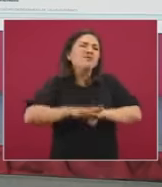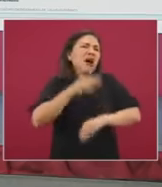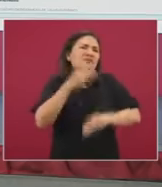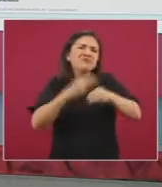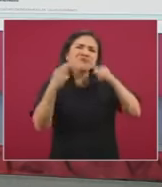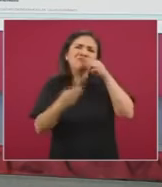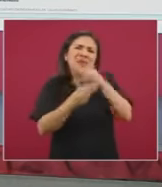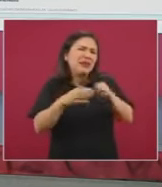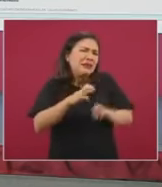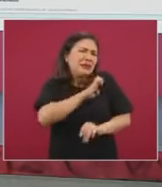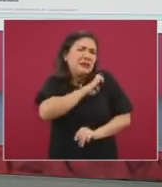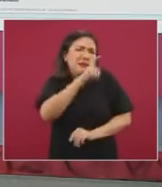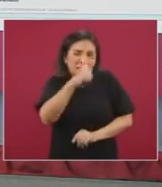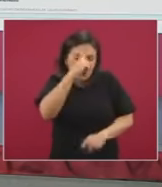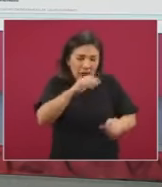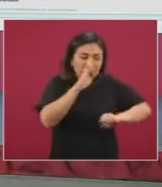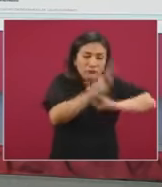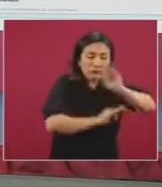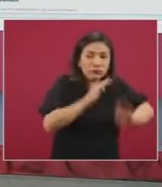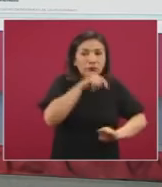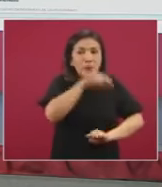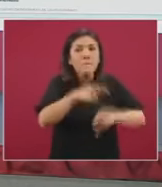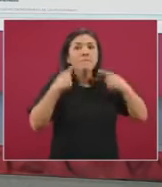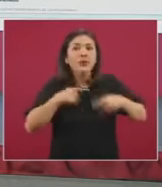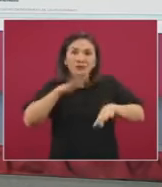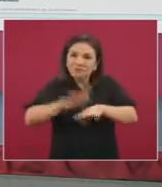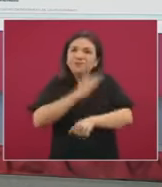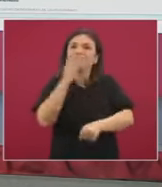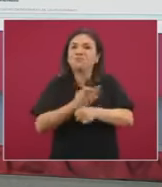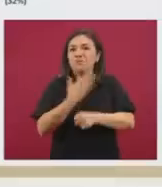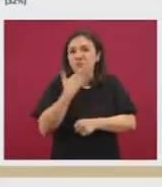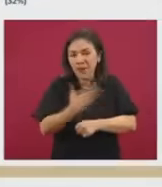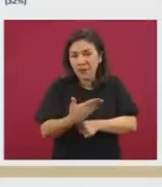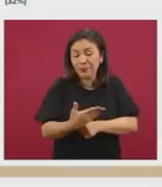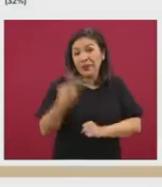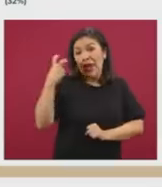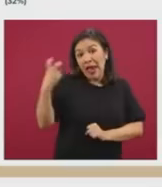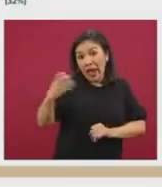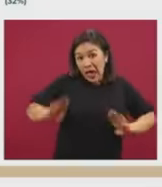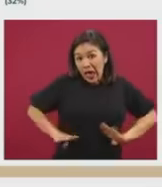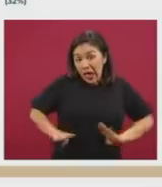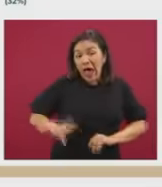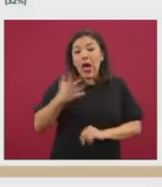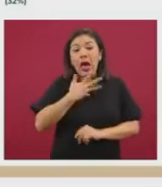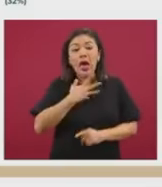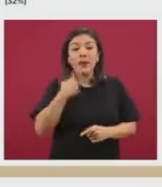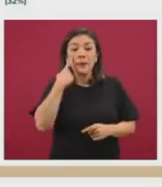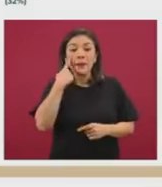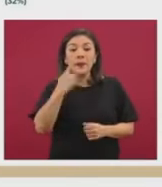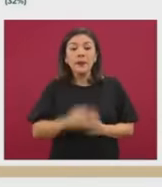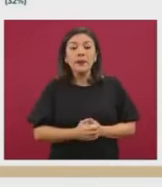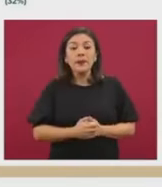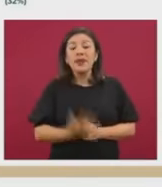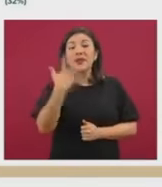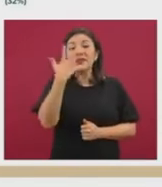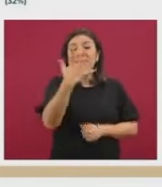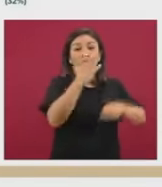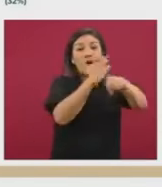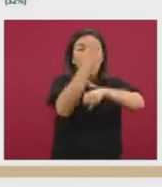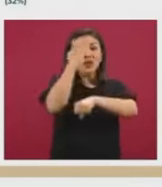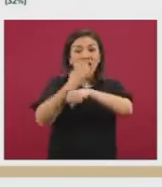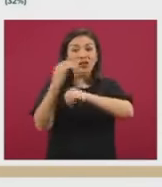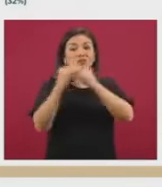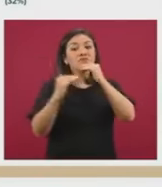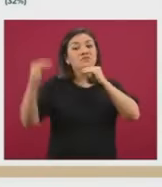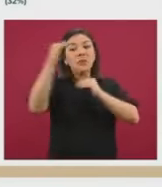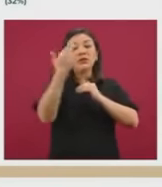para mantener los signos vitales estables. Y en este caso tenemos 5 estados que están por